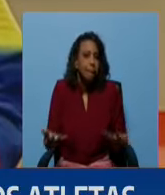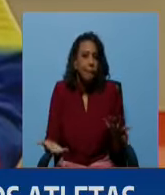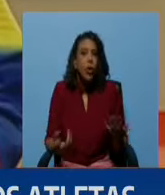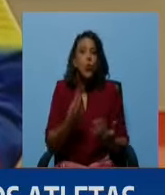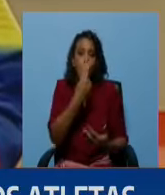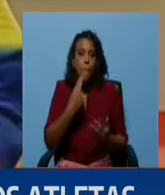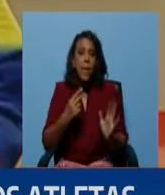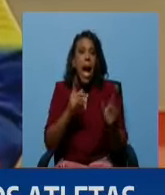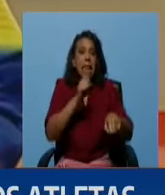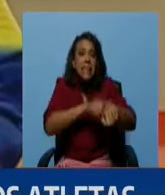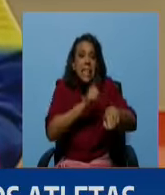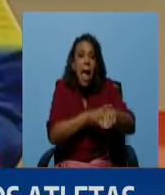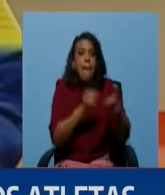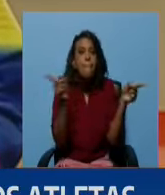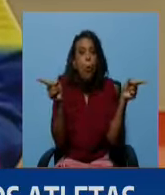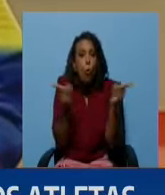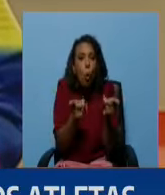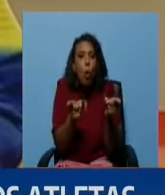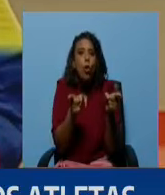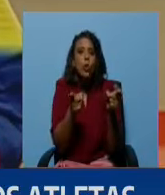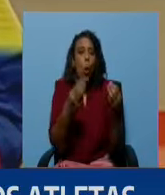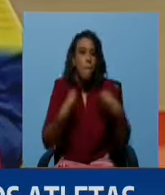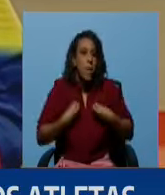cumplir ciclos de entrenamiento